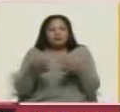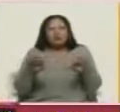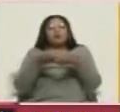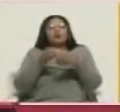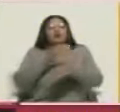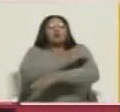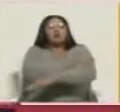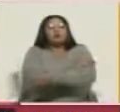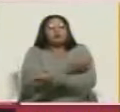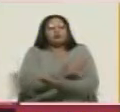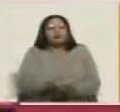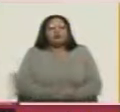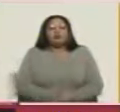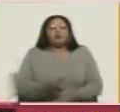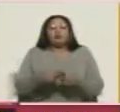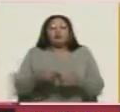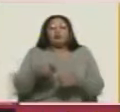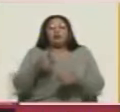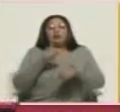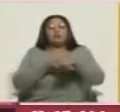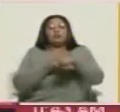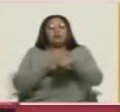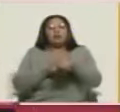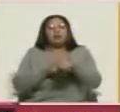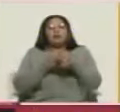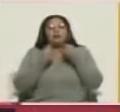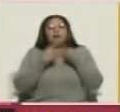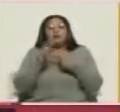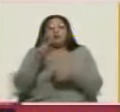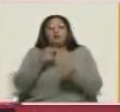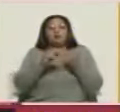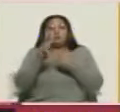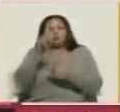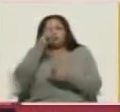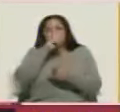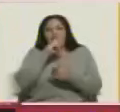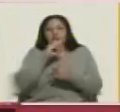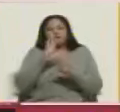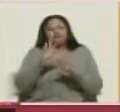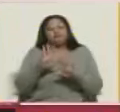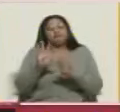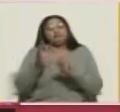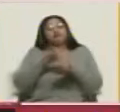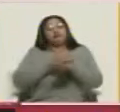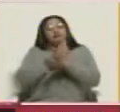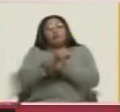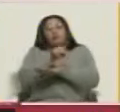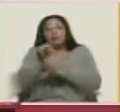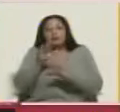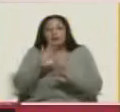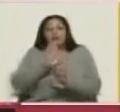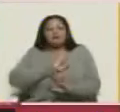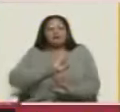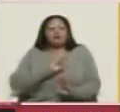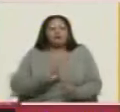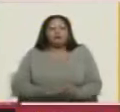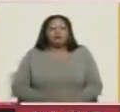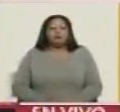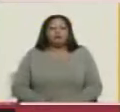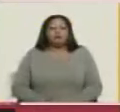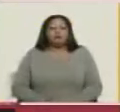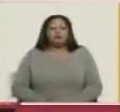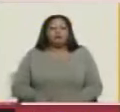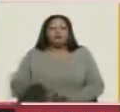Reúnanse. Pero el tiempo perdido de estos dos últimos años va a pesar. El tiempo por